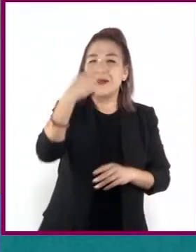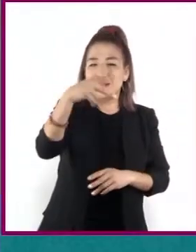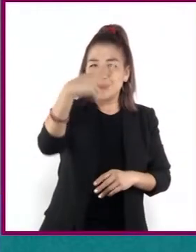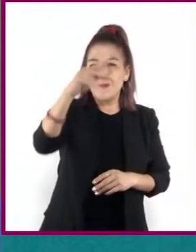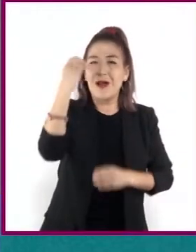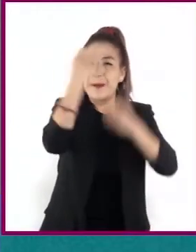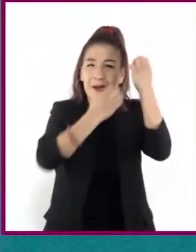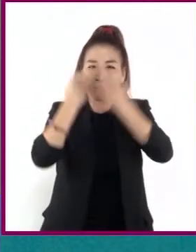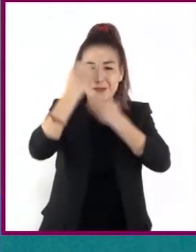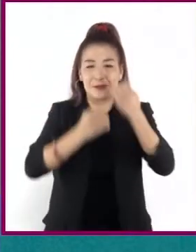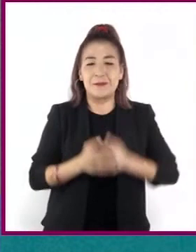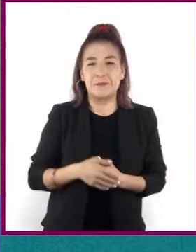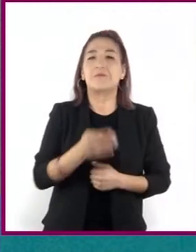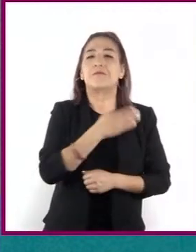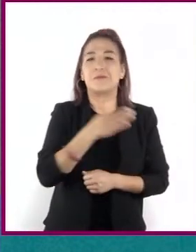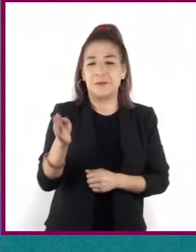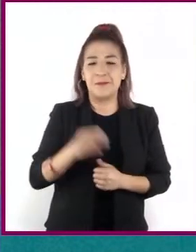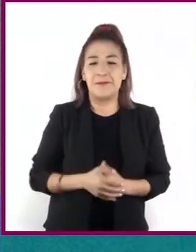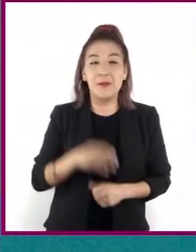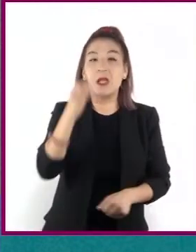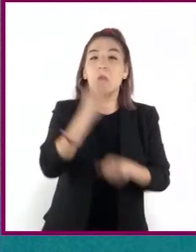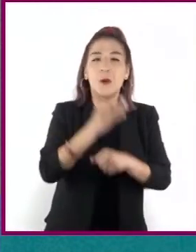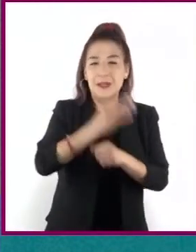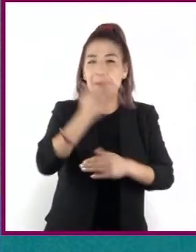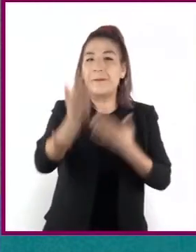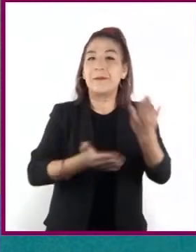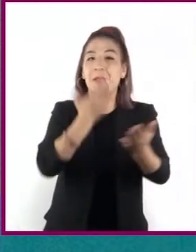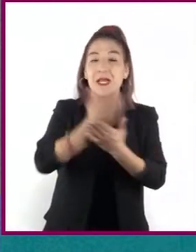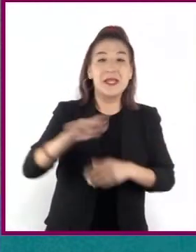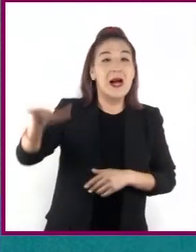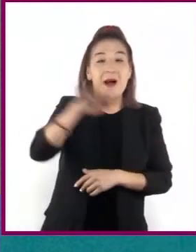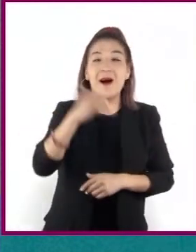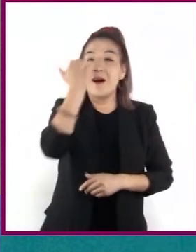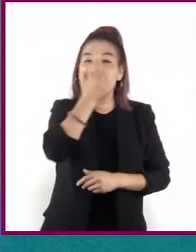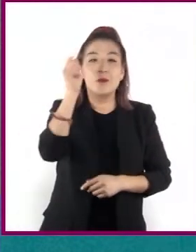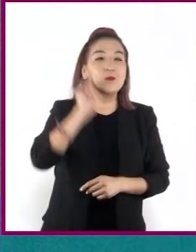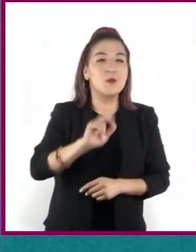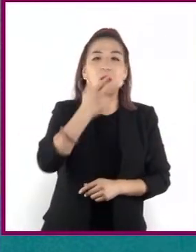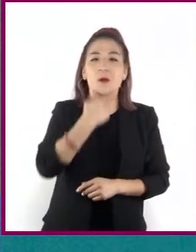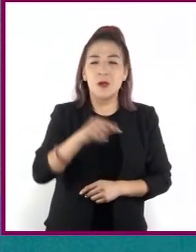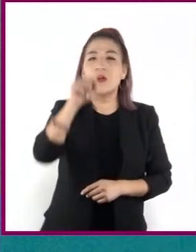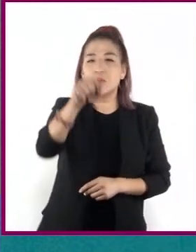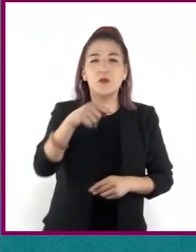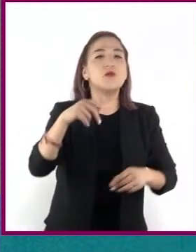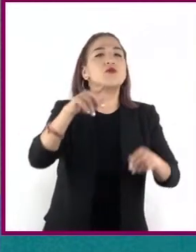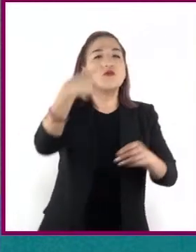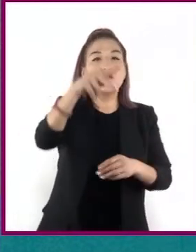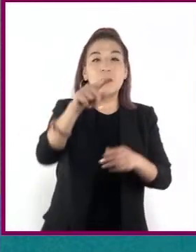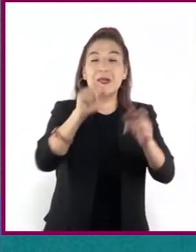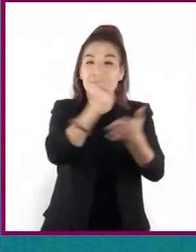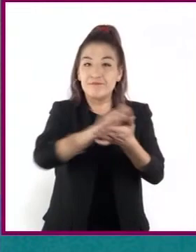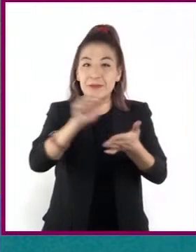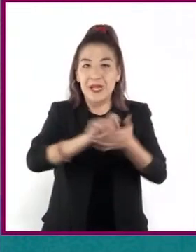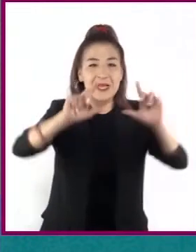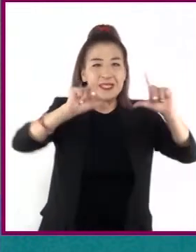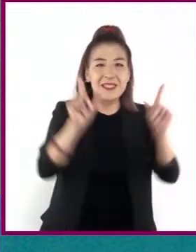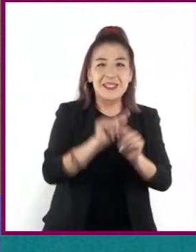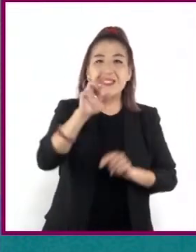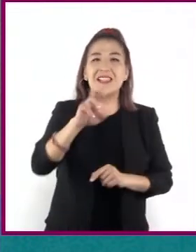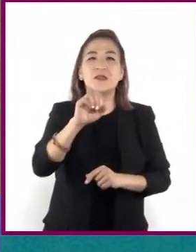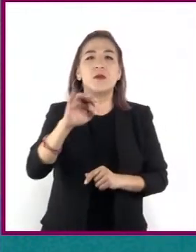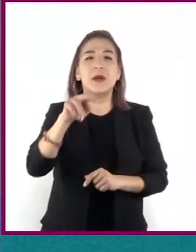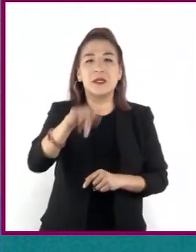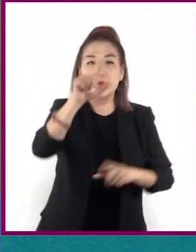autoevaluación. Bueno, vamos a pedirles a nuestras alumnas y alumnos que vayan autoevaluando su resumen. Aquí